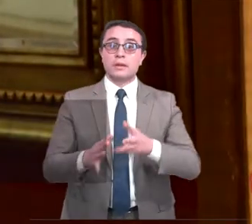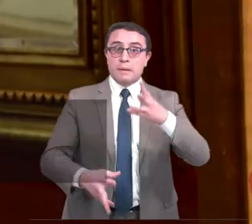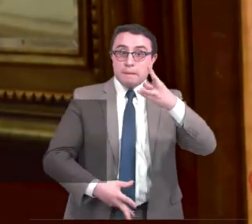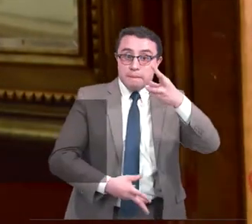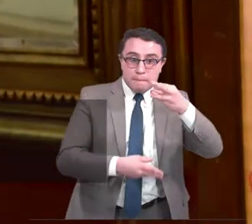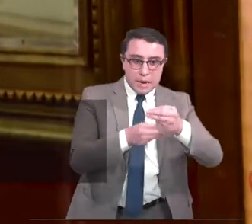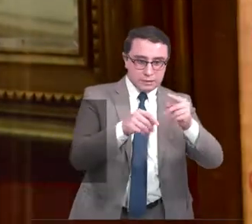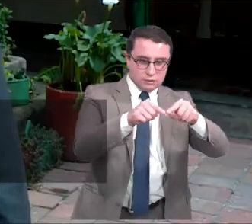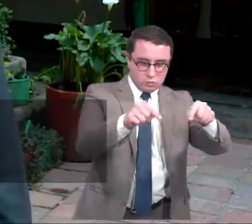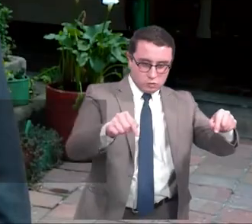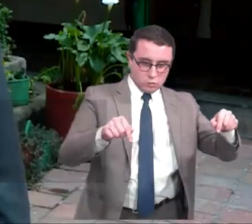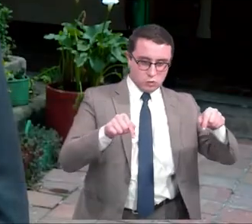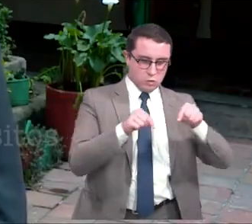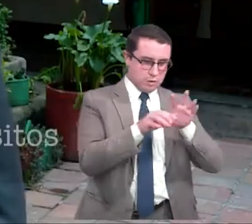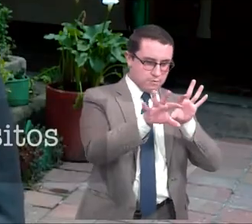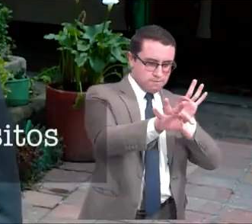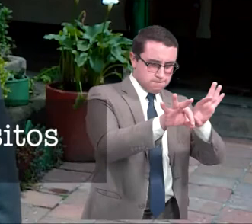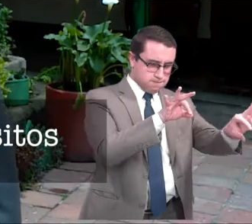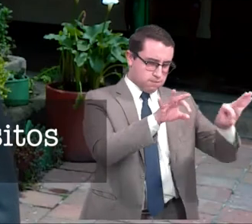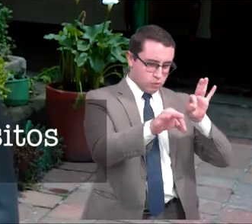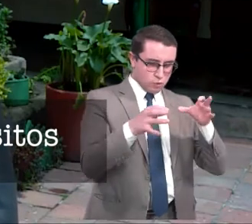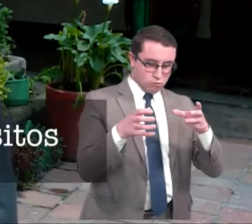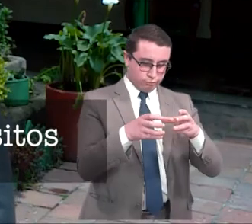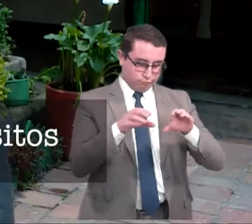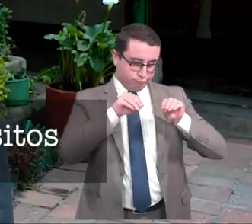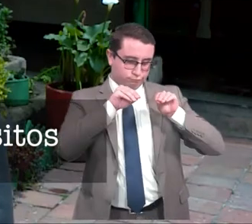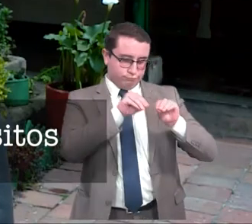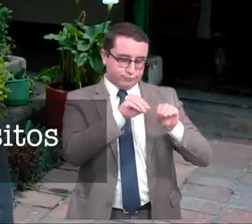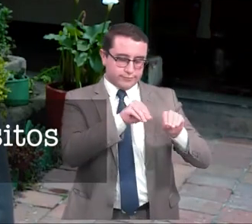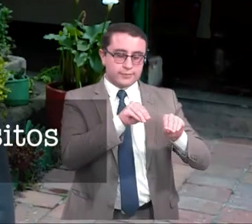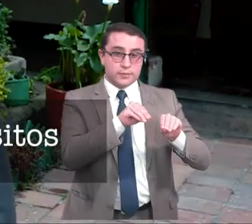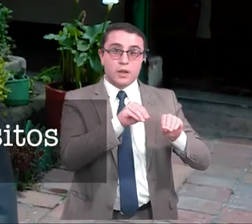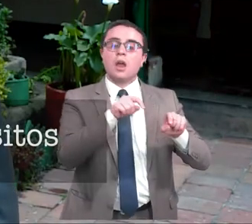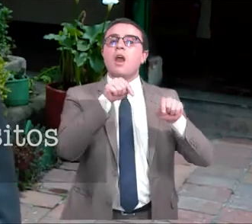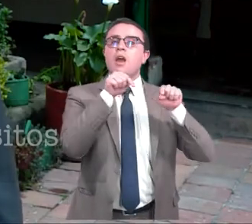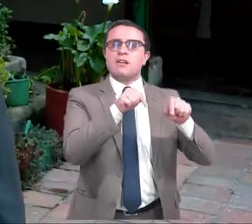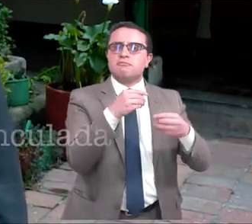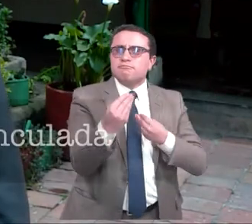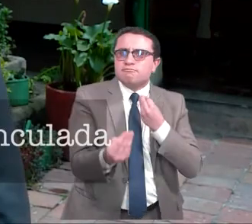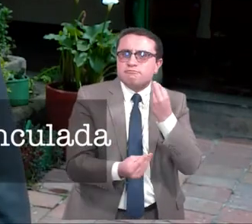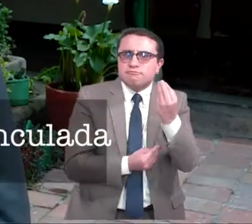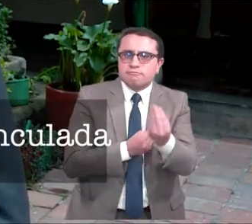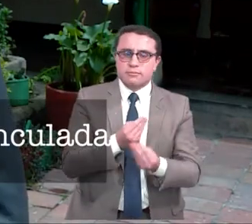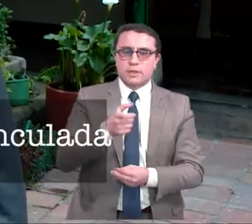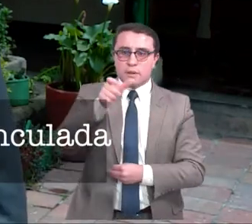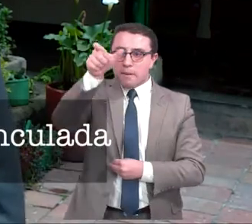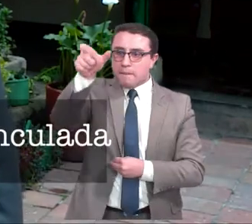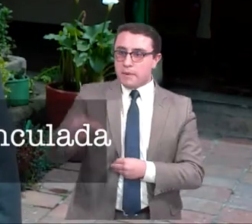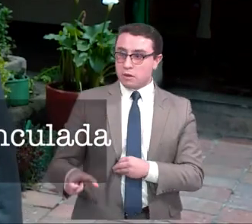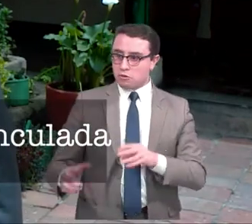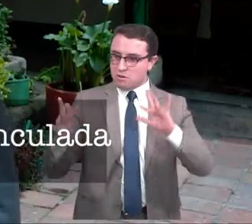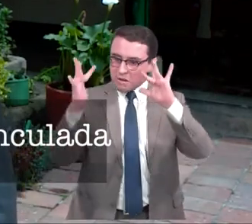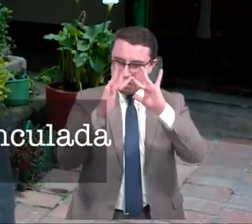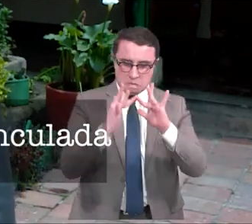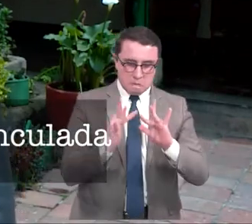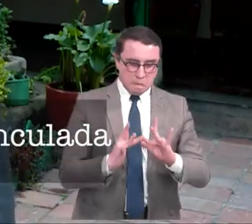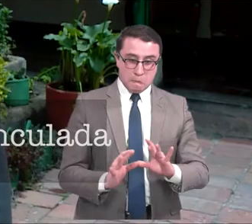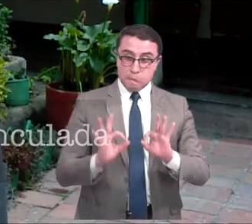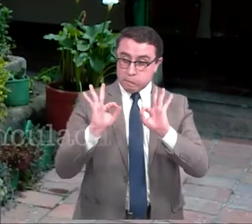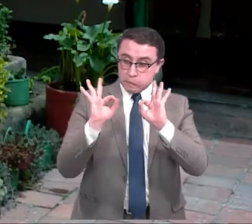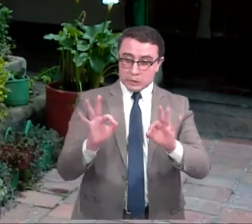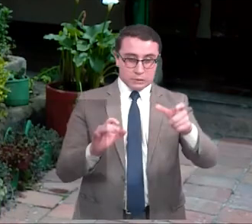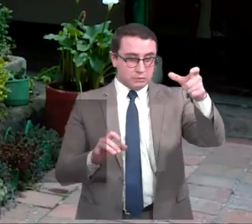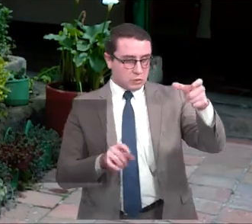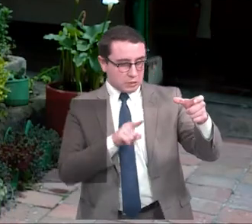Es el área de selección y capacitación, que es donde revisamos todos los requisitos que debe tener una persona para ser